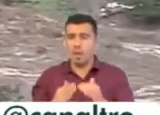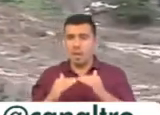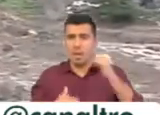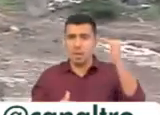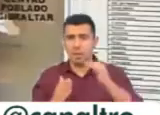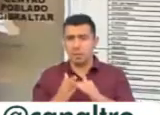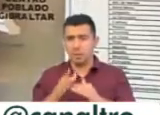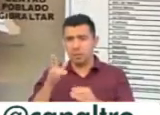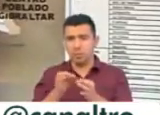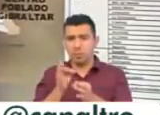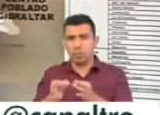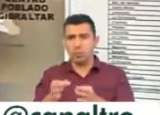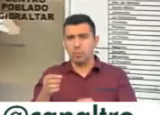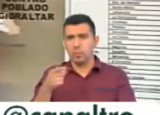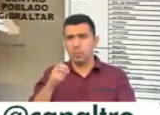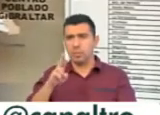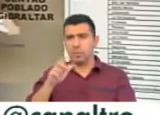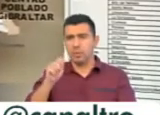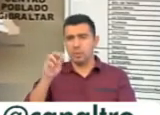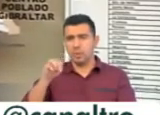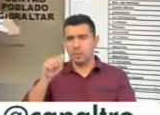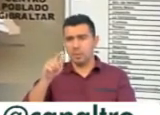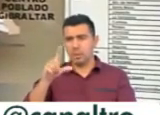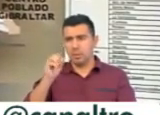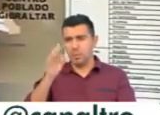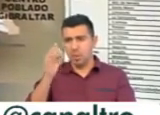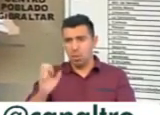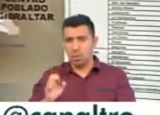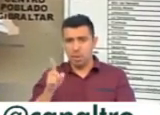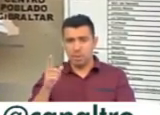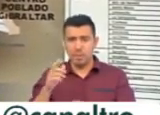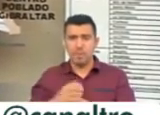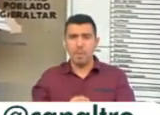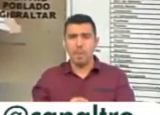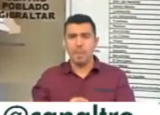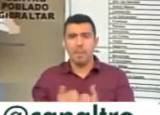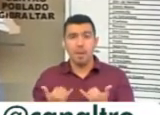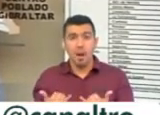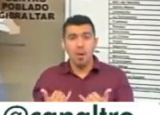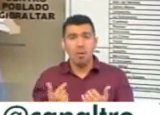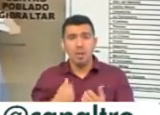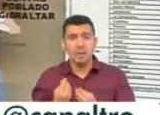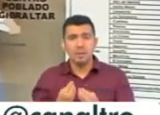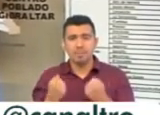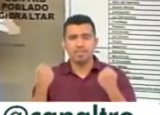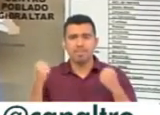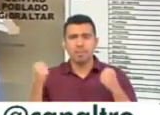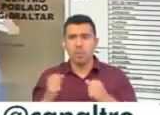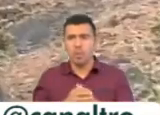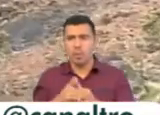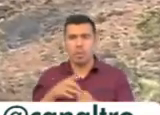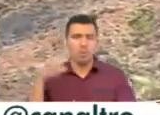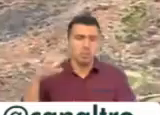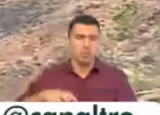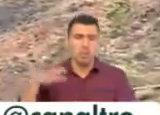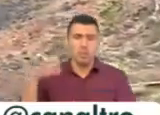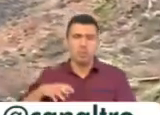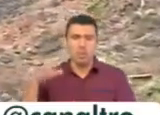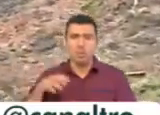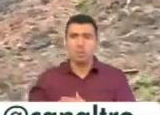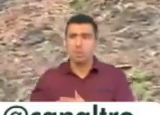de gramalote bueno en ese momento lo que nos preocupa es que pues existe que continúen las lluvias y